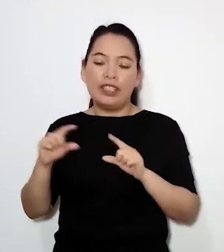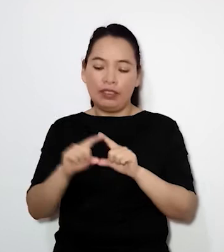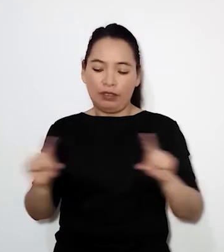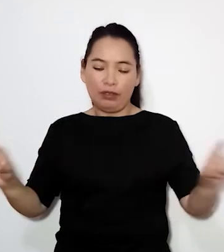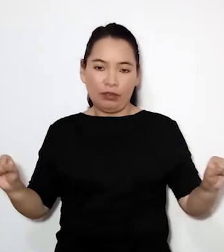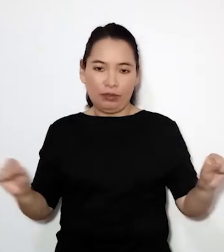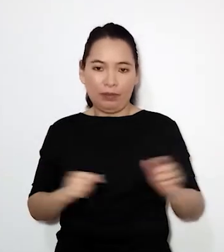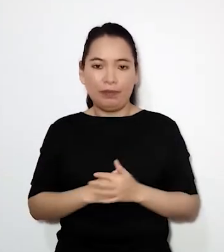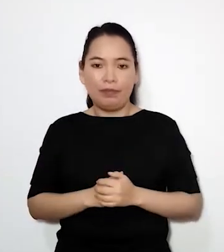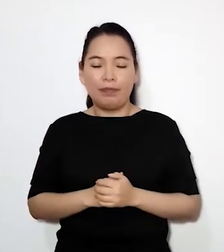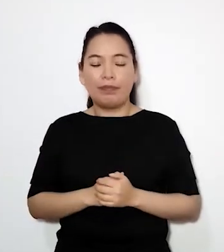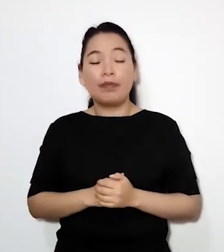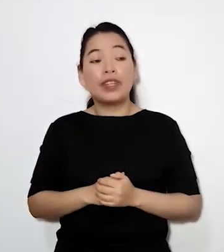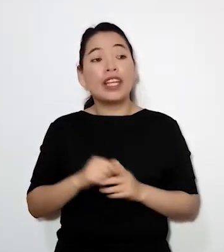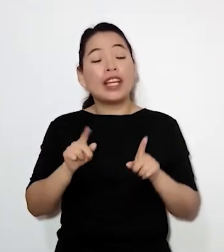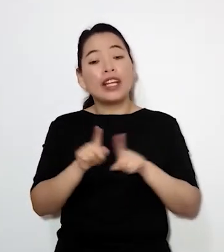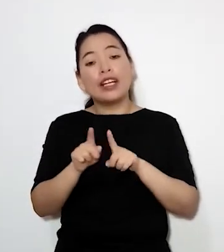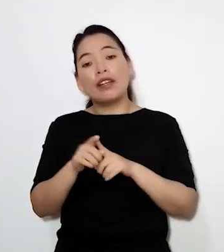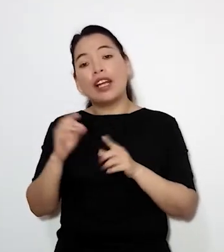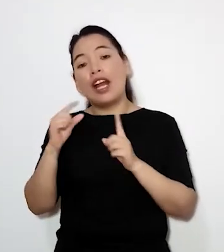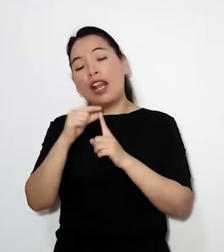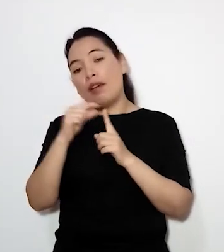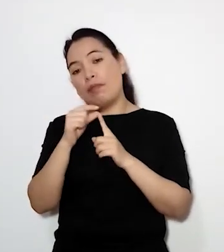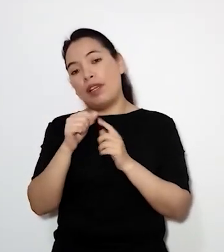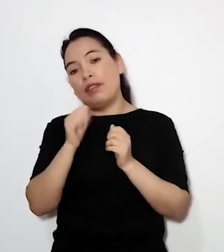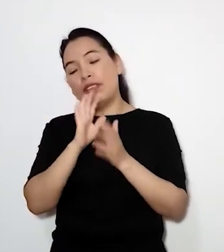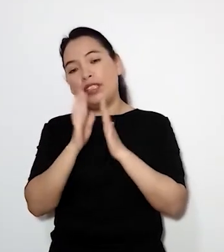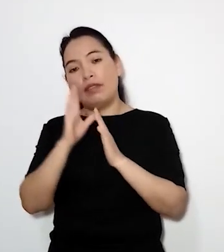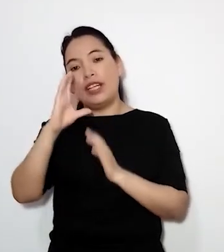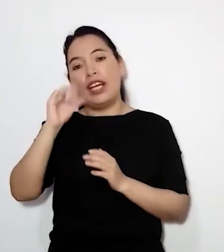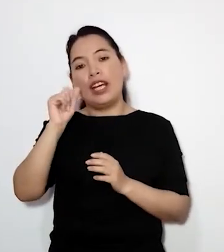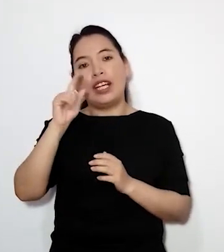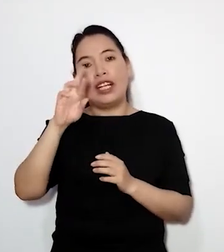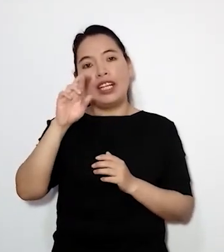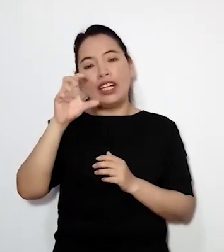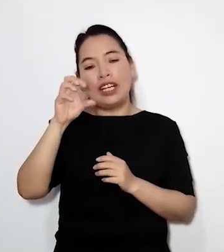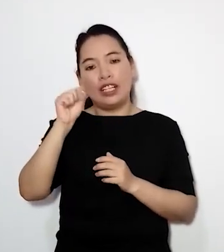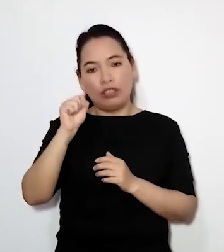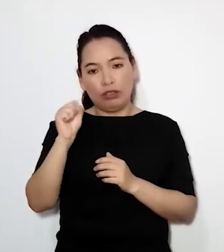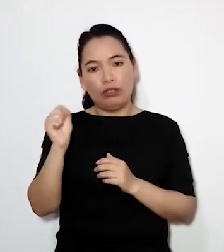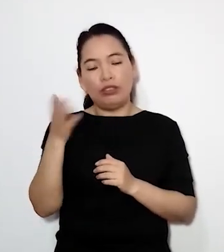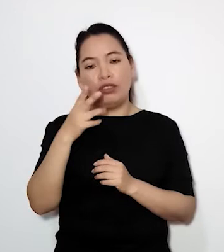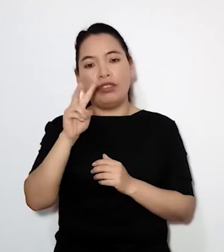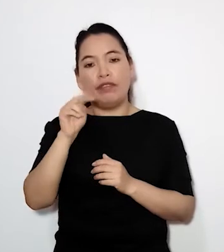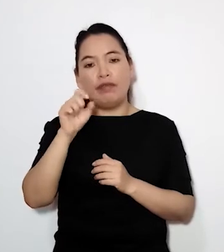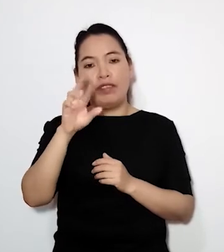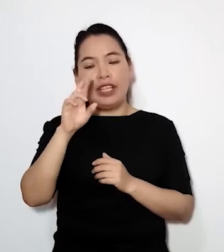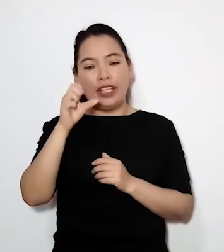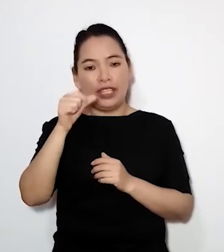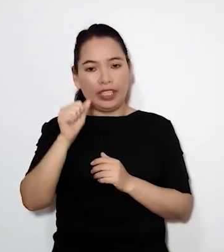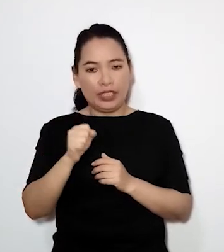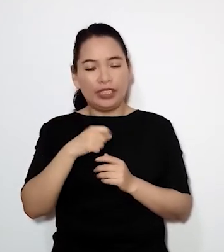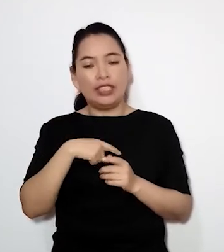10 minutos a Carlos Vargas Tames de la Oficina Regional de la UNESCO en Santiago. Carlos, adelante.